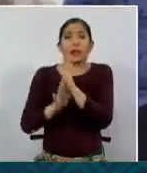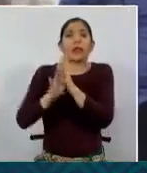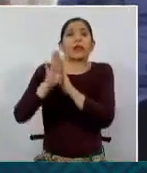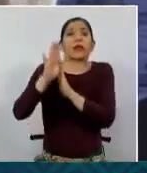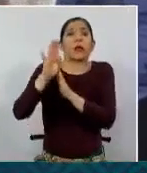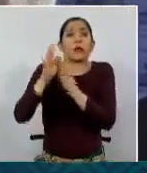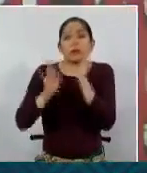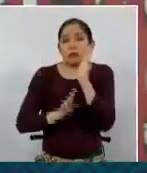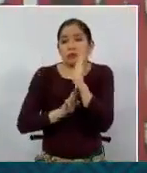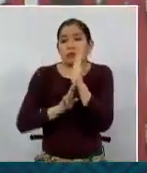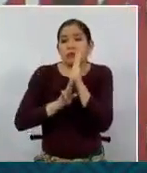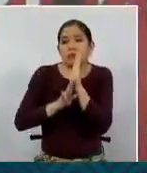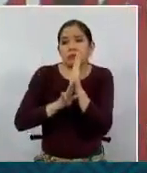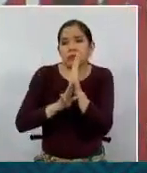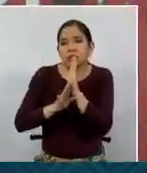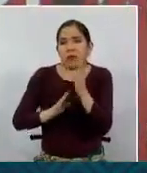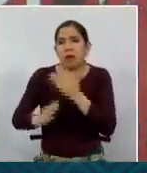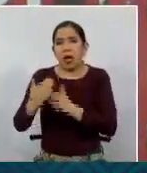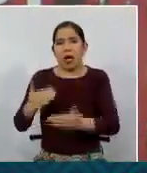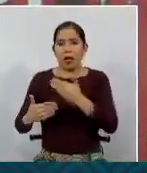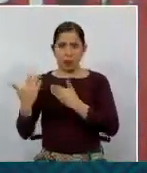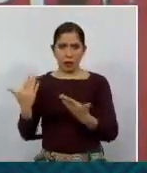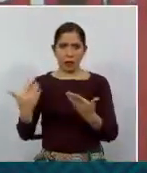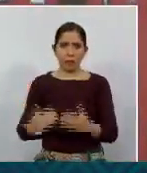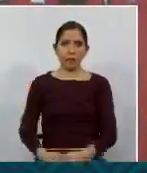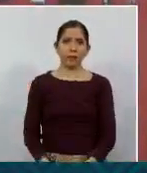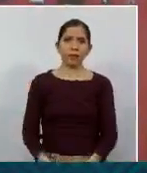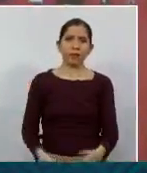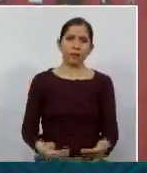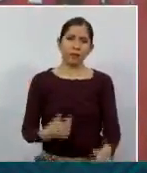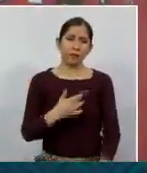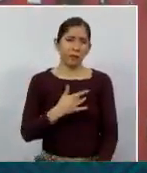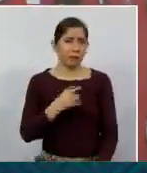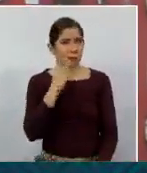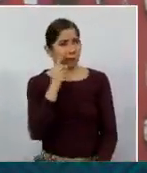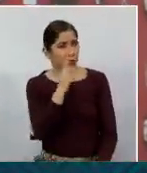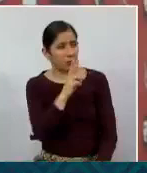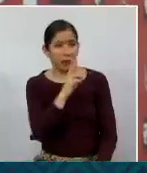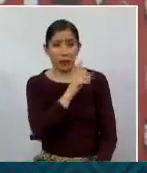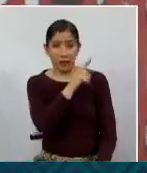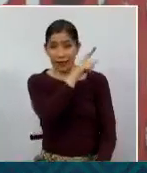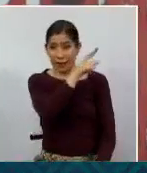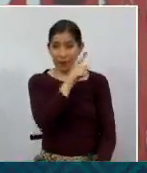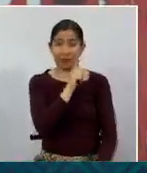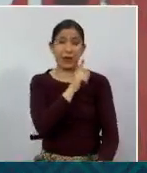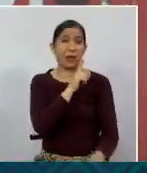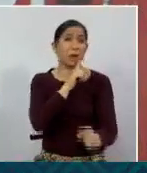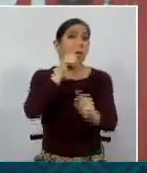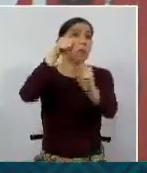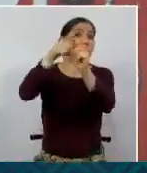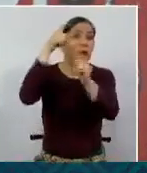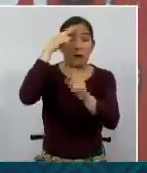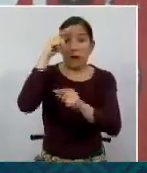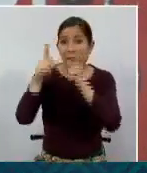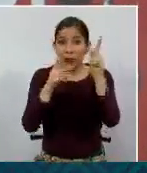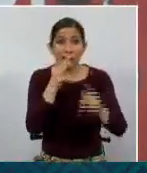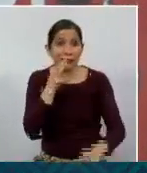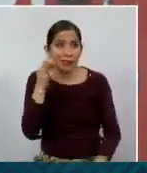las comunidades. No ha habido una proyección, ¿no?, para los pueblos indígenas. En sí hemos visto